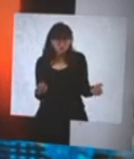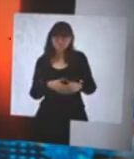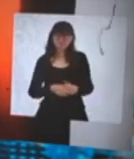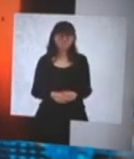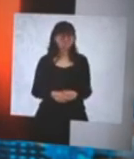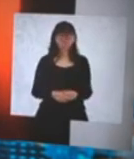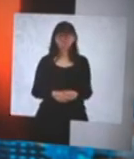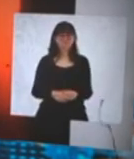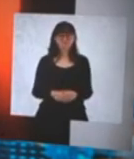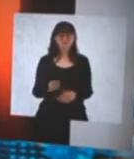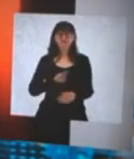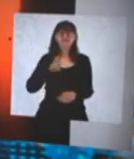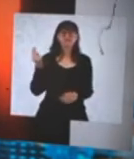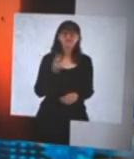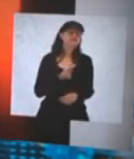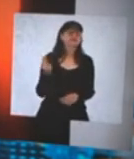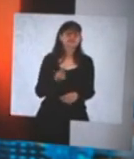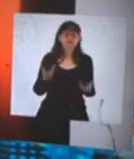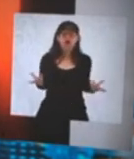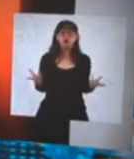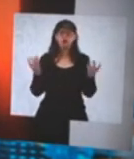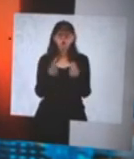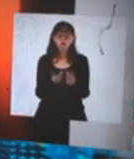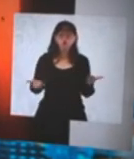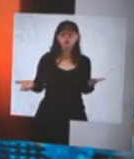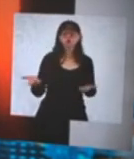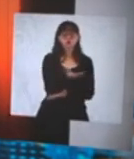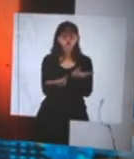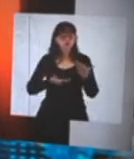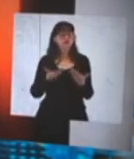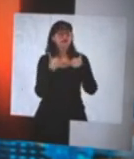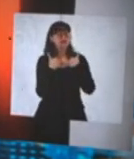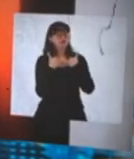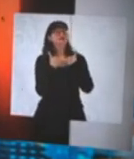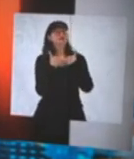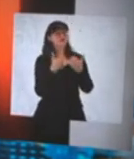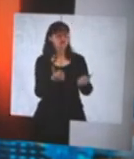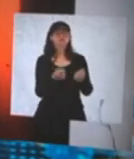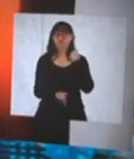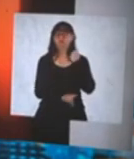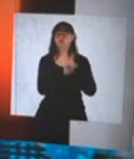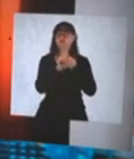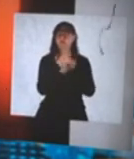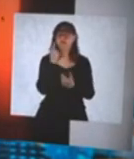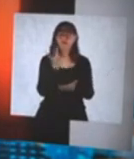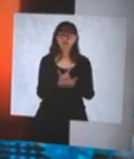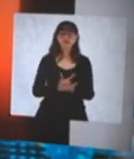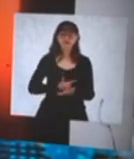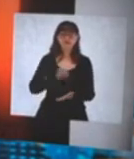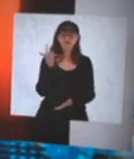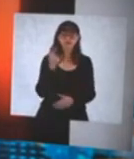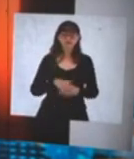atrás? ¿Notan que lo que México, lo que Claudia Sheinbaum está expresando en este total, en estas declaraciones,